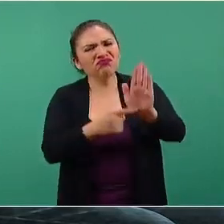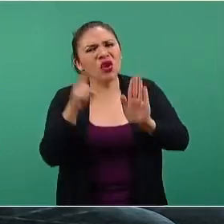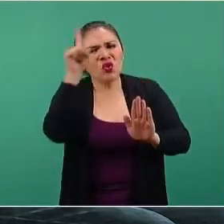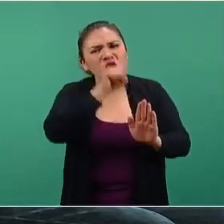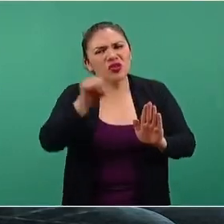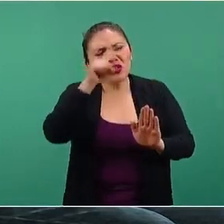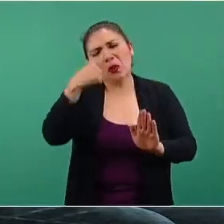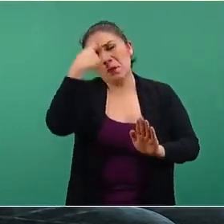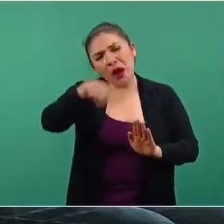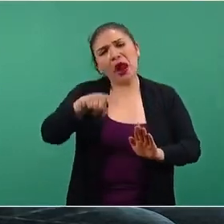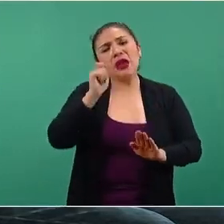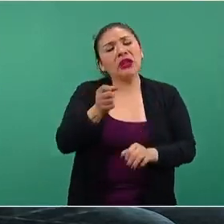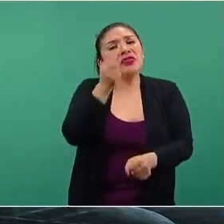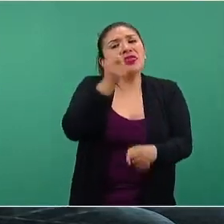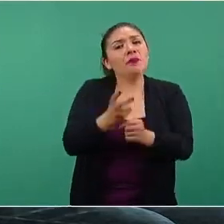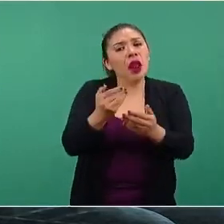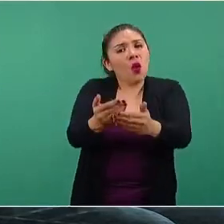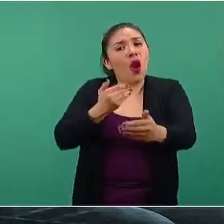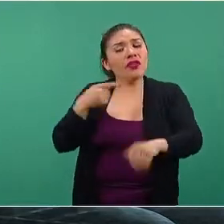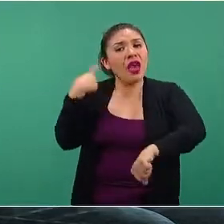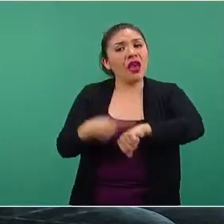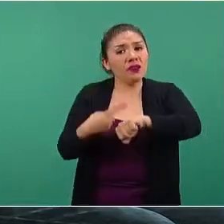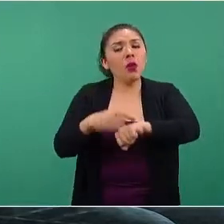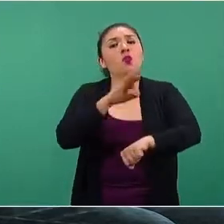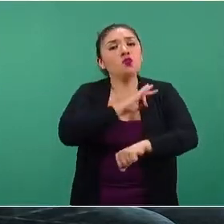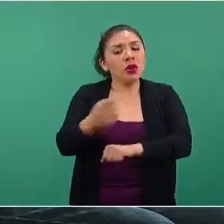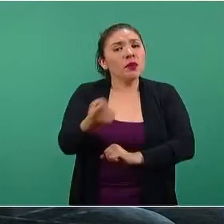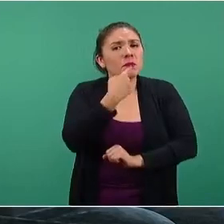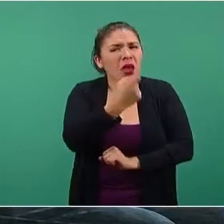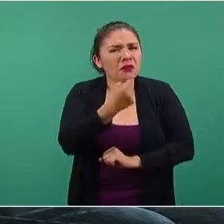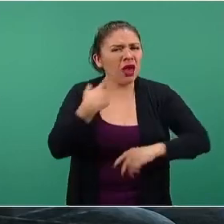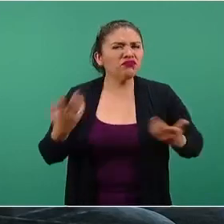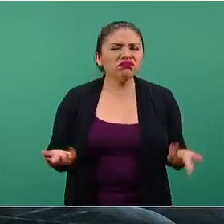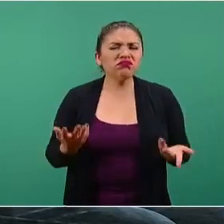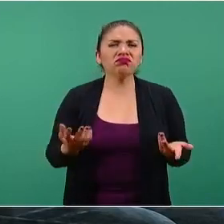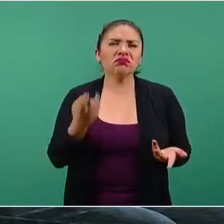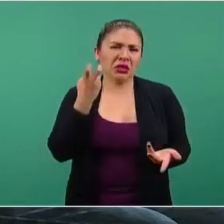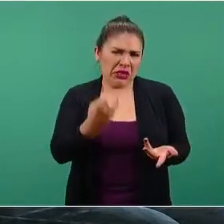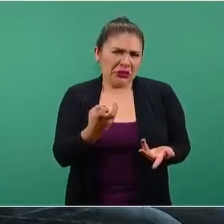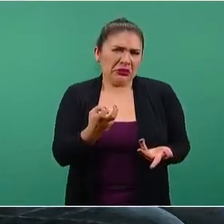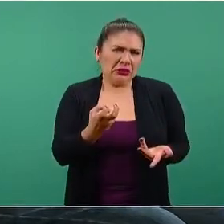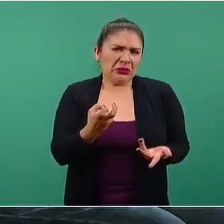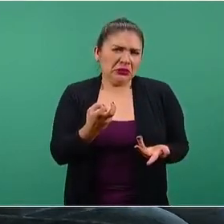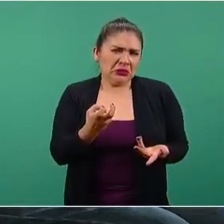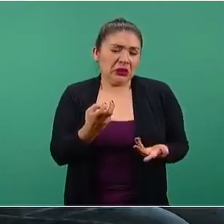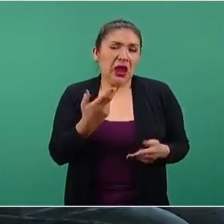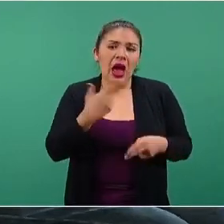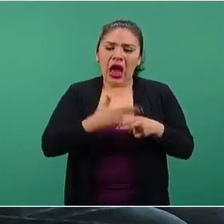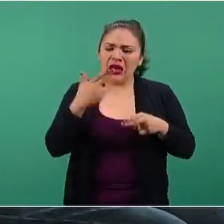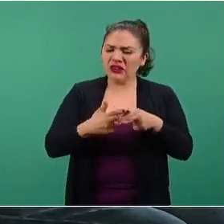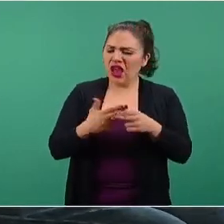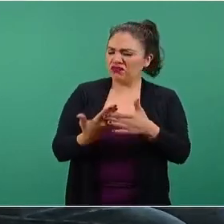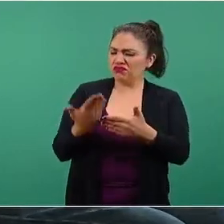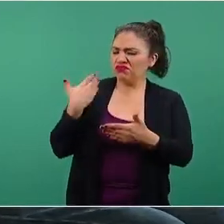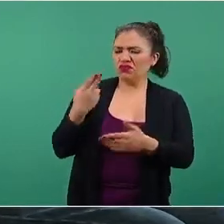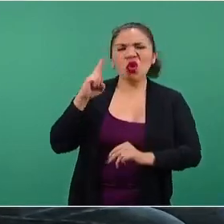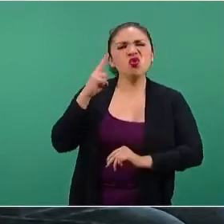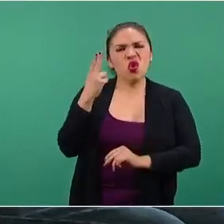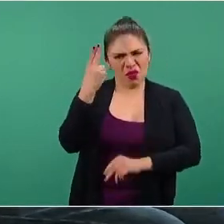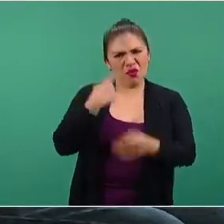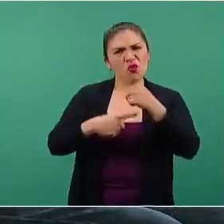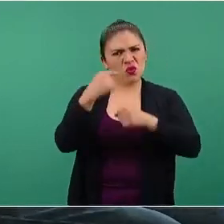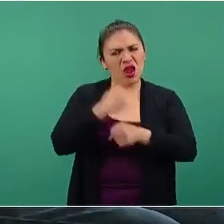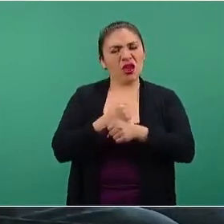son para la parte temprana de la enfermedad, ¿no? Y bueno, hasta noviembre del año